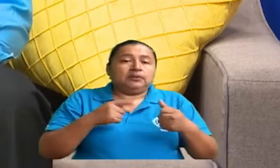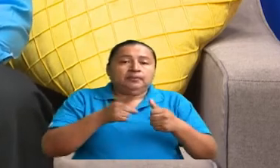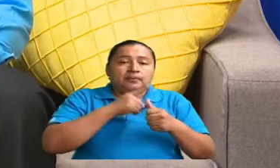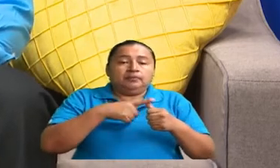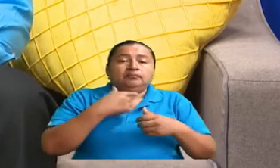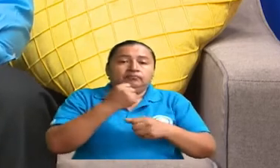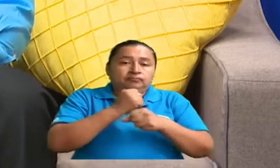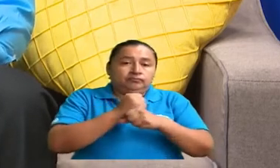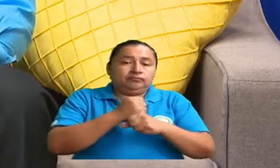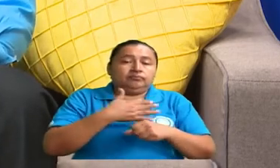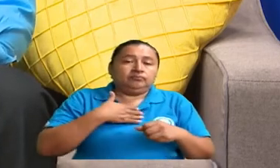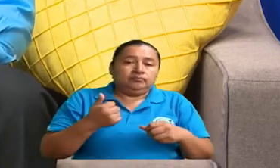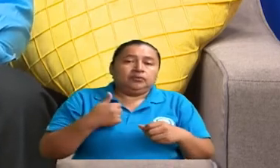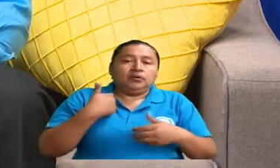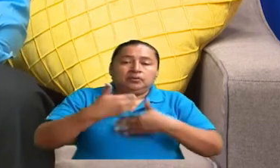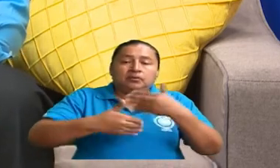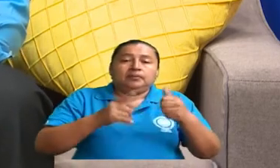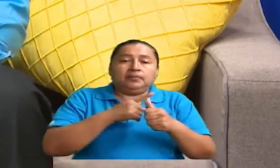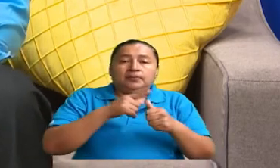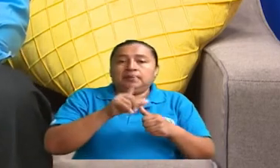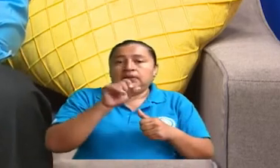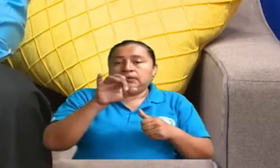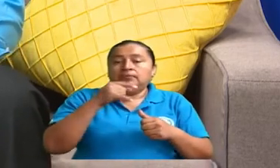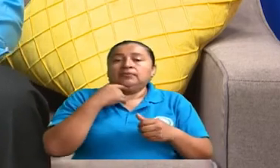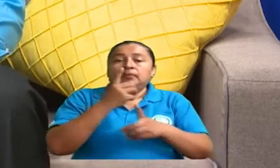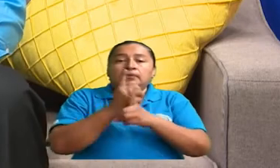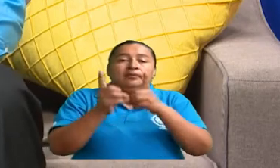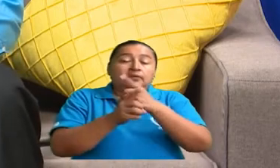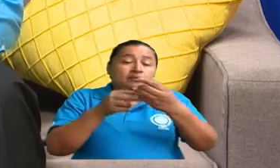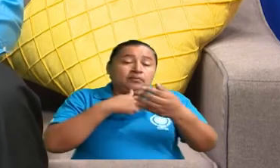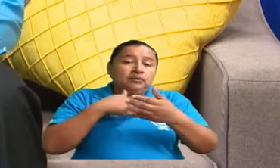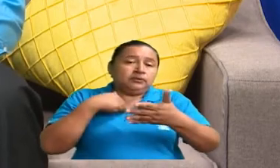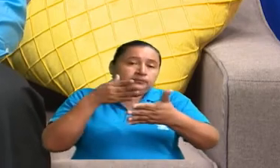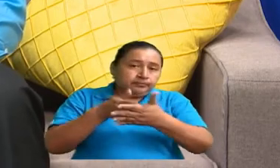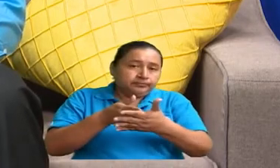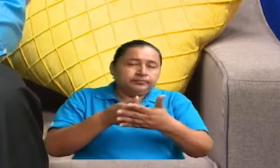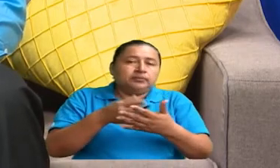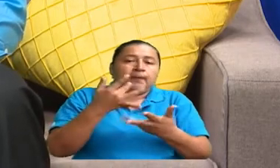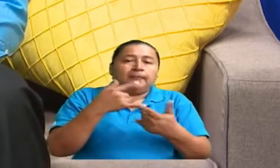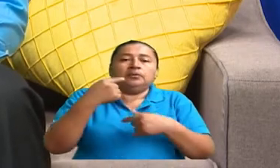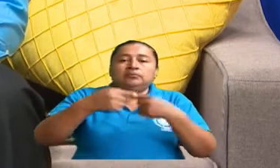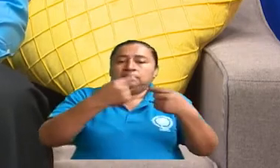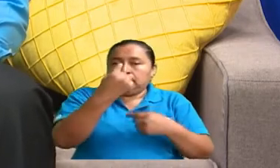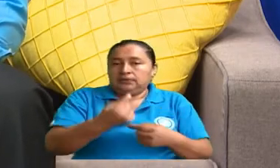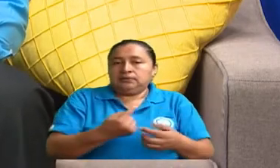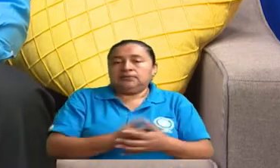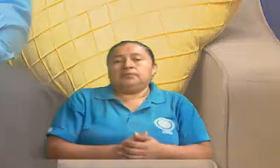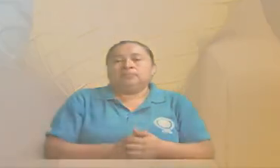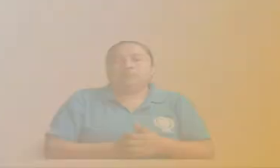¿no? Mucho, ¿no? Mucho y de primera línea. Tenemos que hacer una breve pausa, pero nosotros ya volvemos.